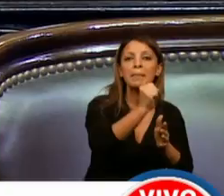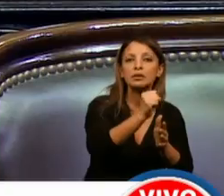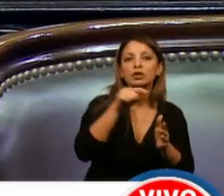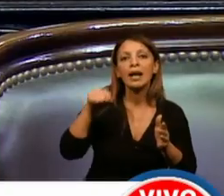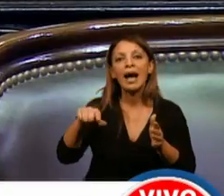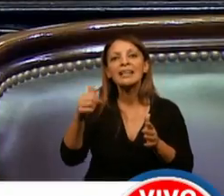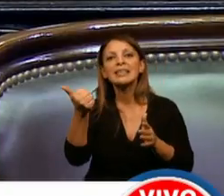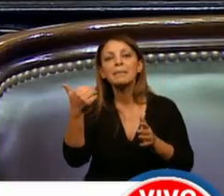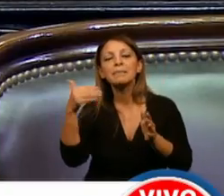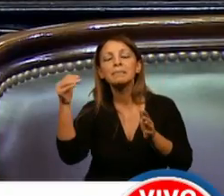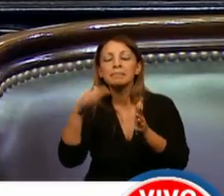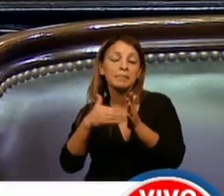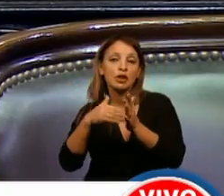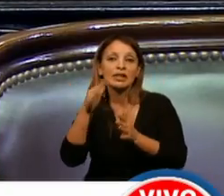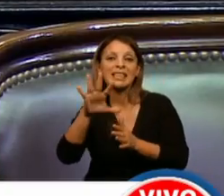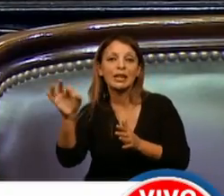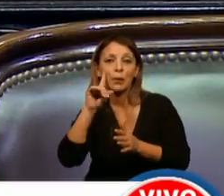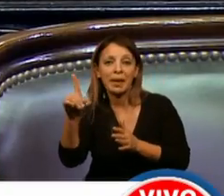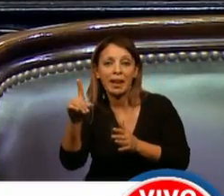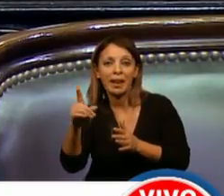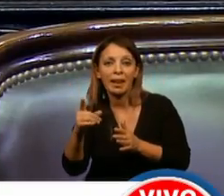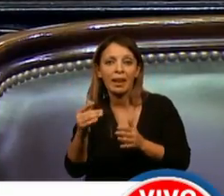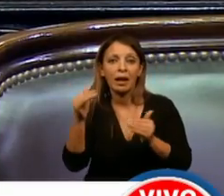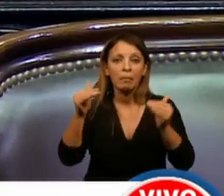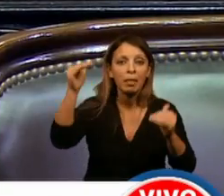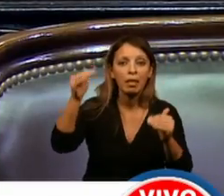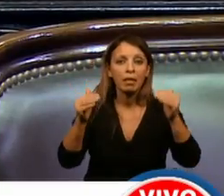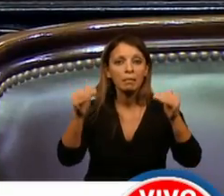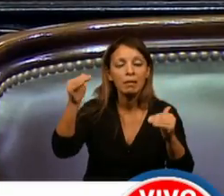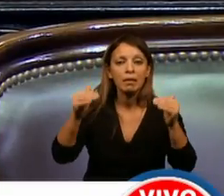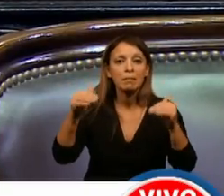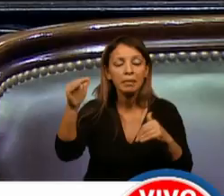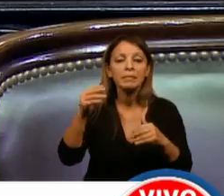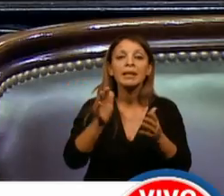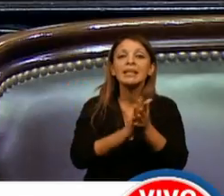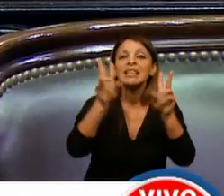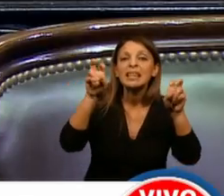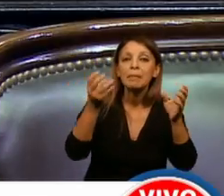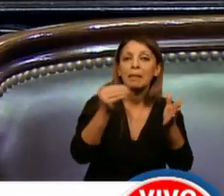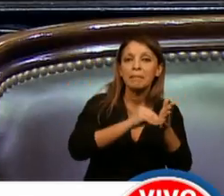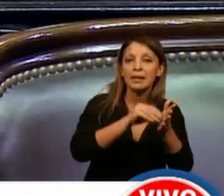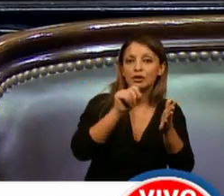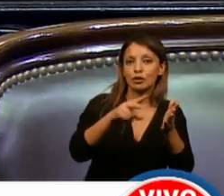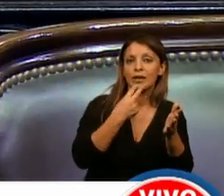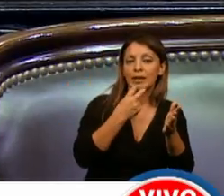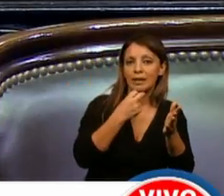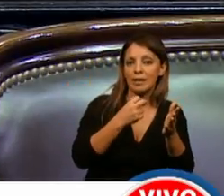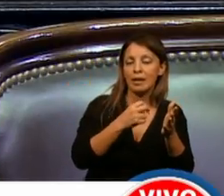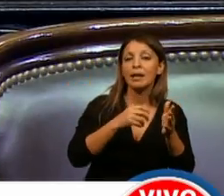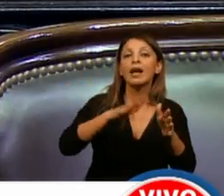6 millones y medio si hablamos de el costo en la tarifa energética la zona donde mayor poder